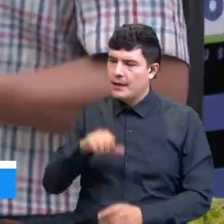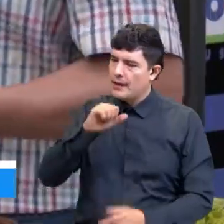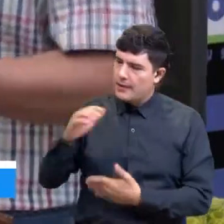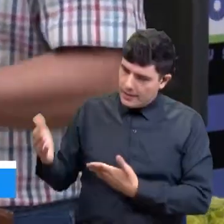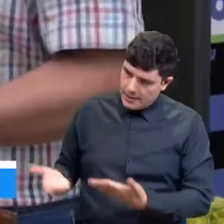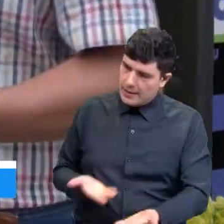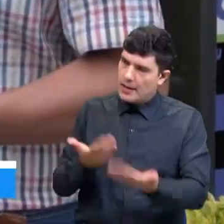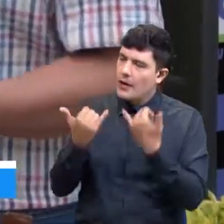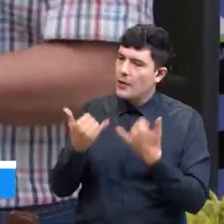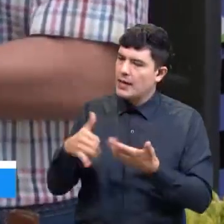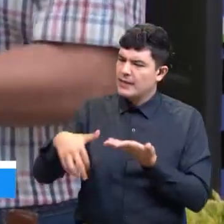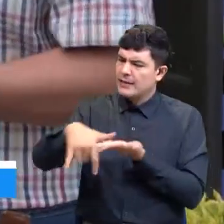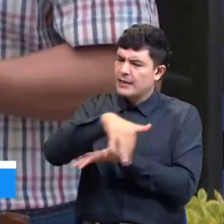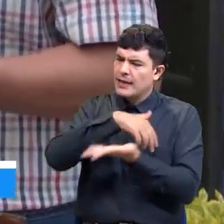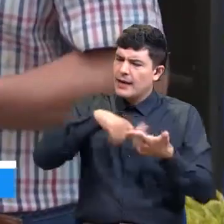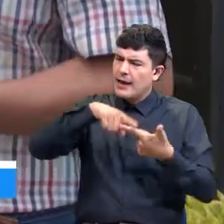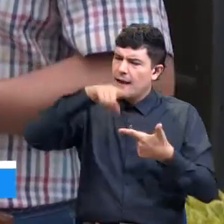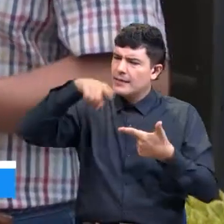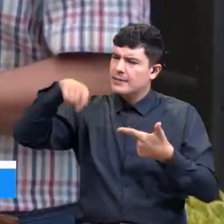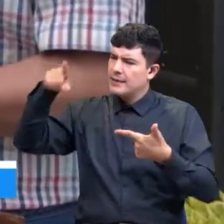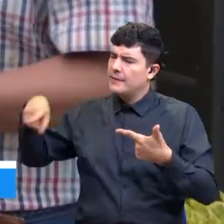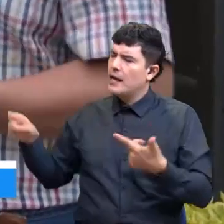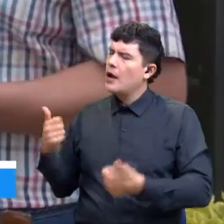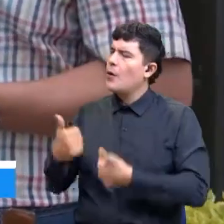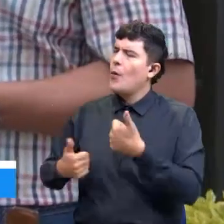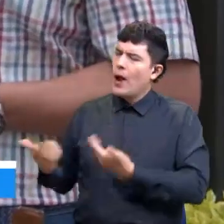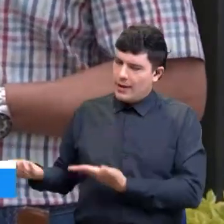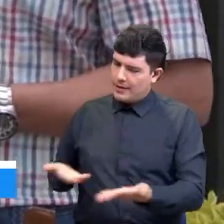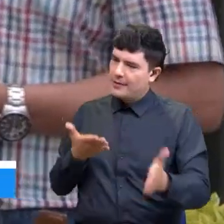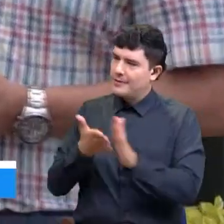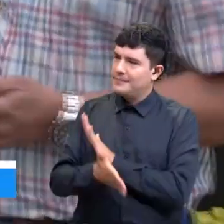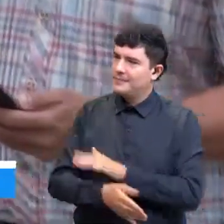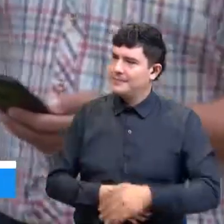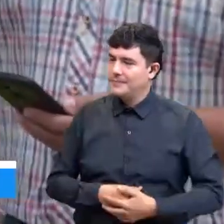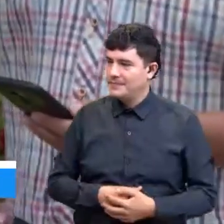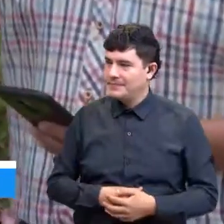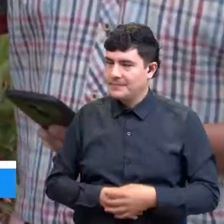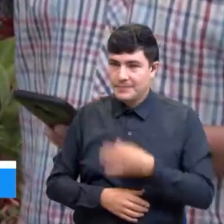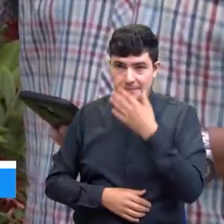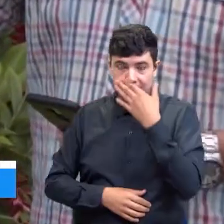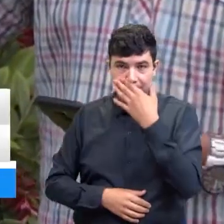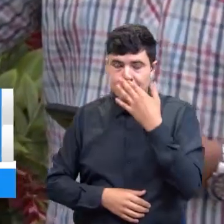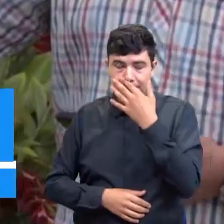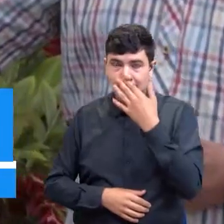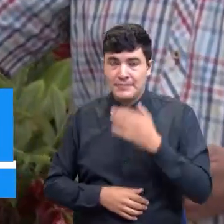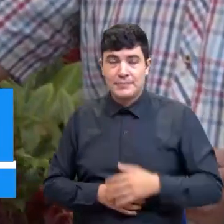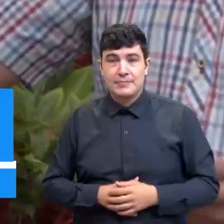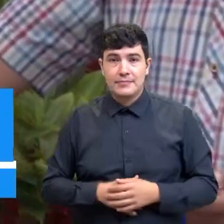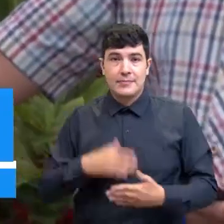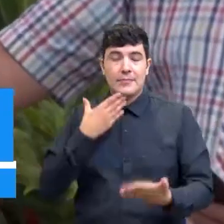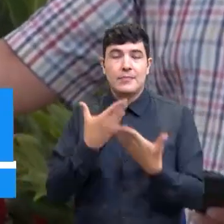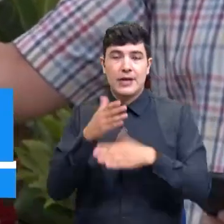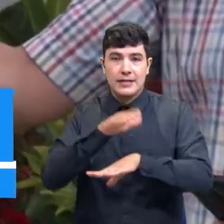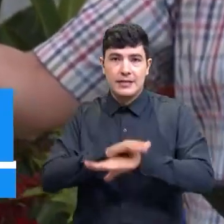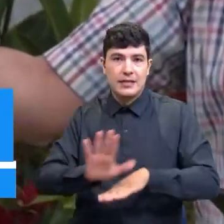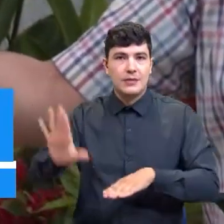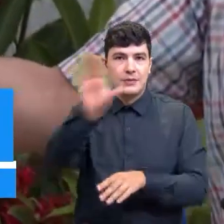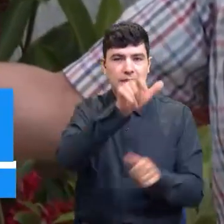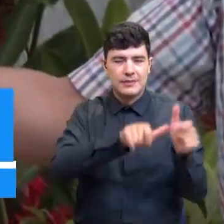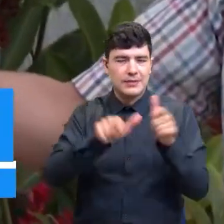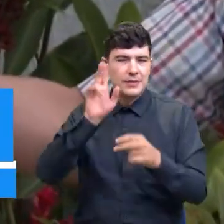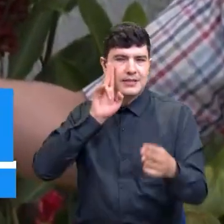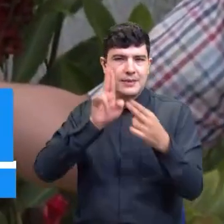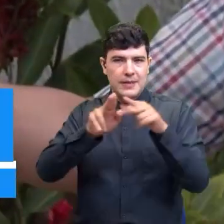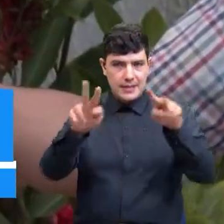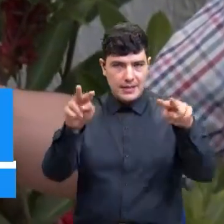de Santander para entrar de una vez con datos Cuáles son Oscar Gerardo Muy buenas tardes Muy buenas tardes para toda la